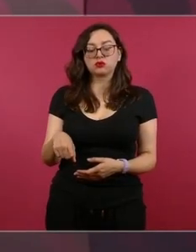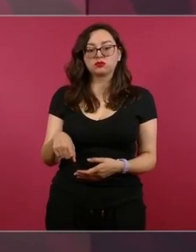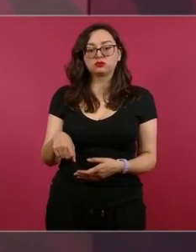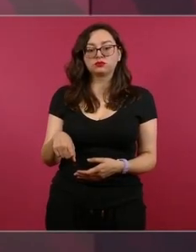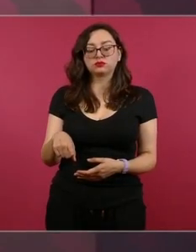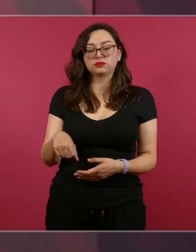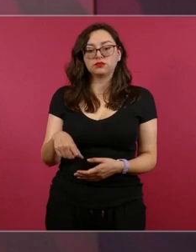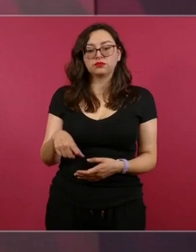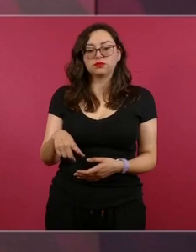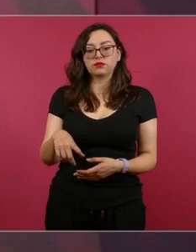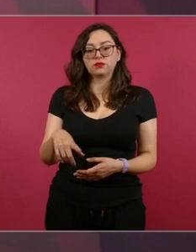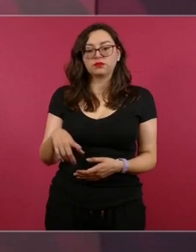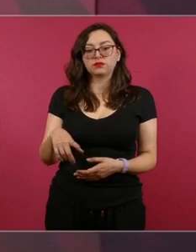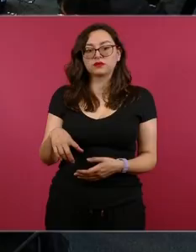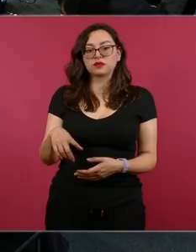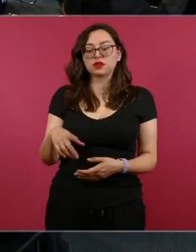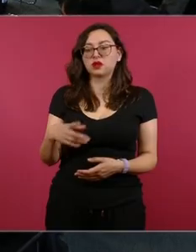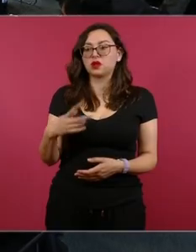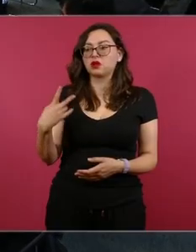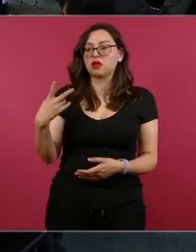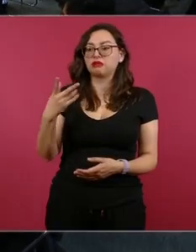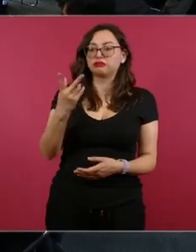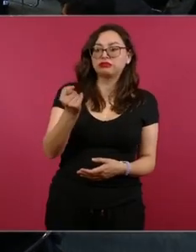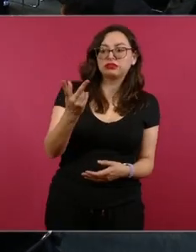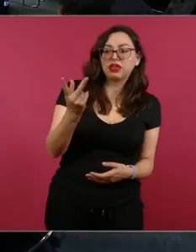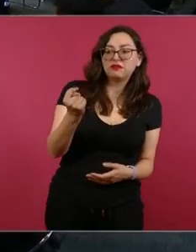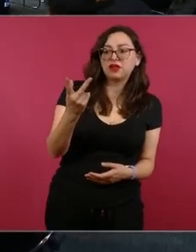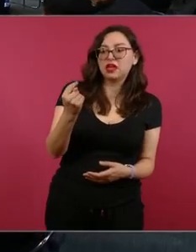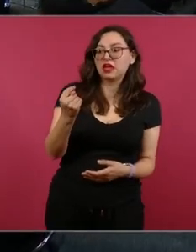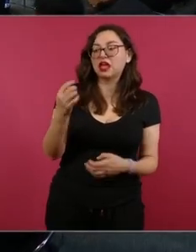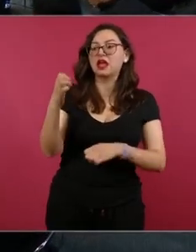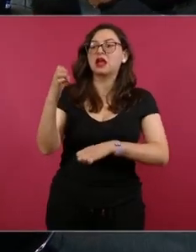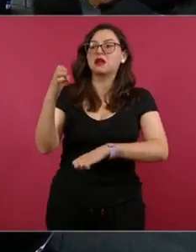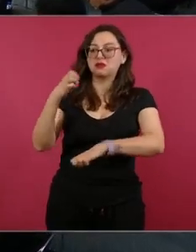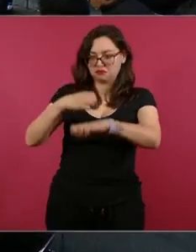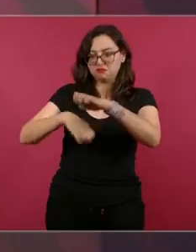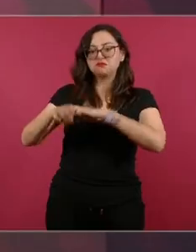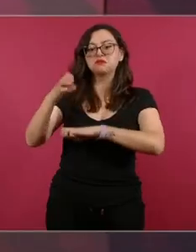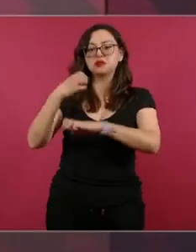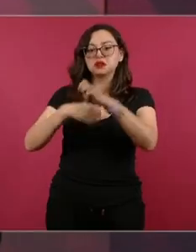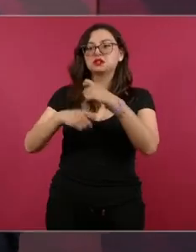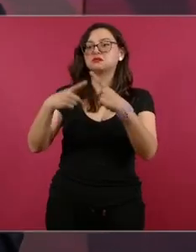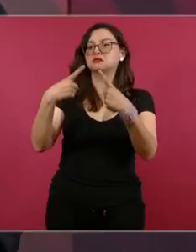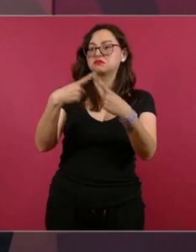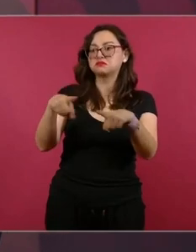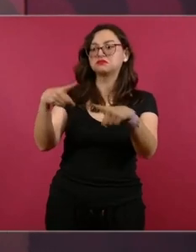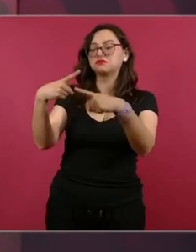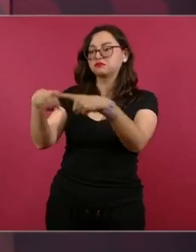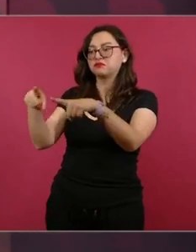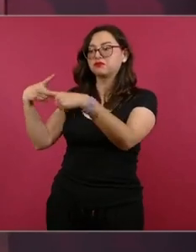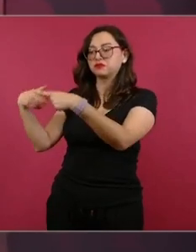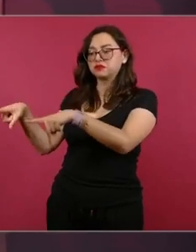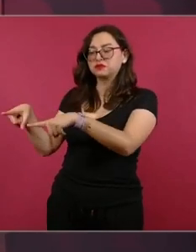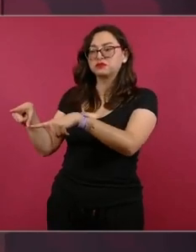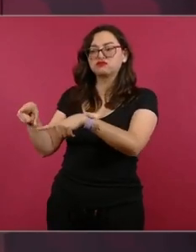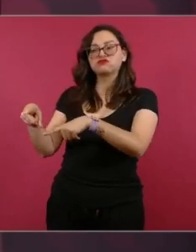iniciativa de ley para expropiar las siguientes empresas de